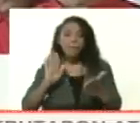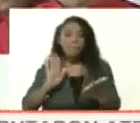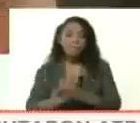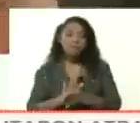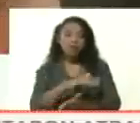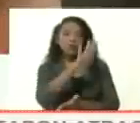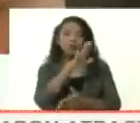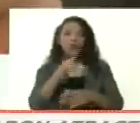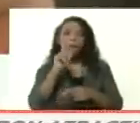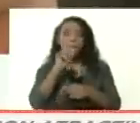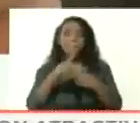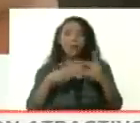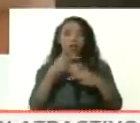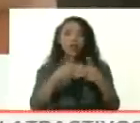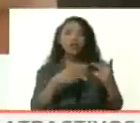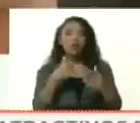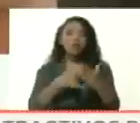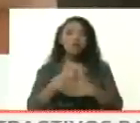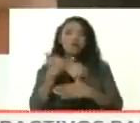proyecto textil.